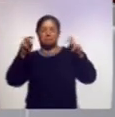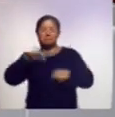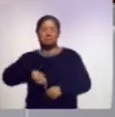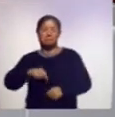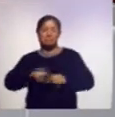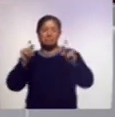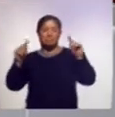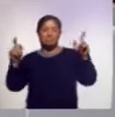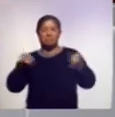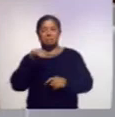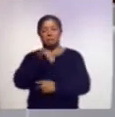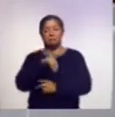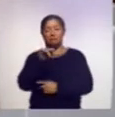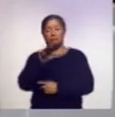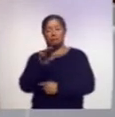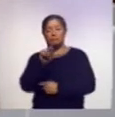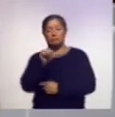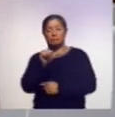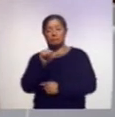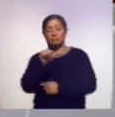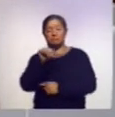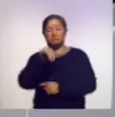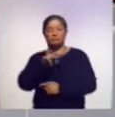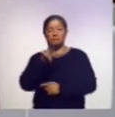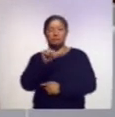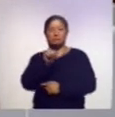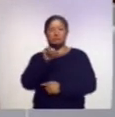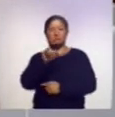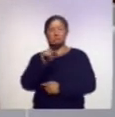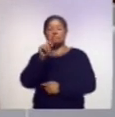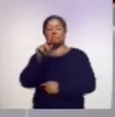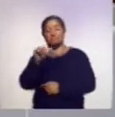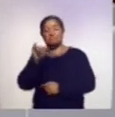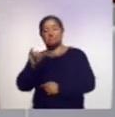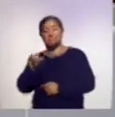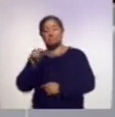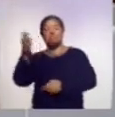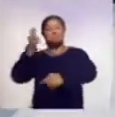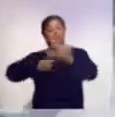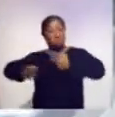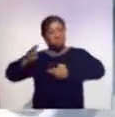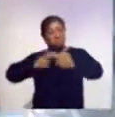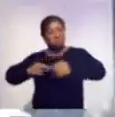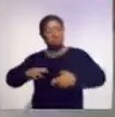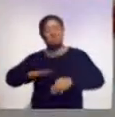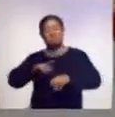el Muay Thai está de regreso y lo hizo a través de un regional.